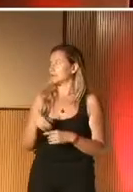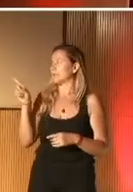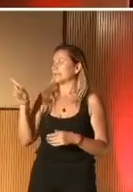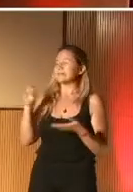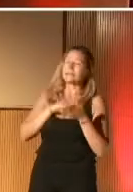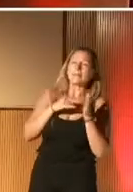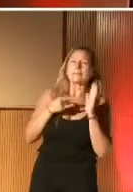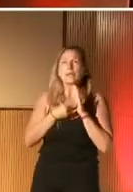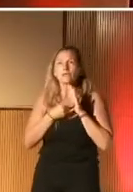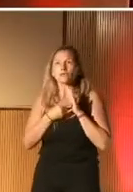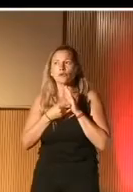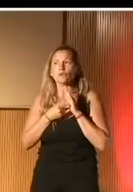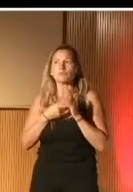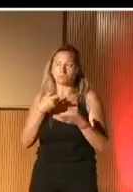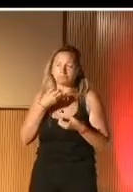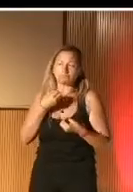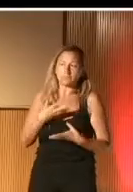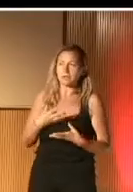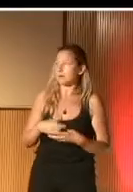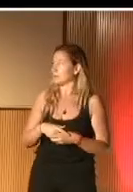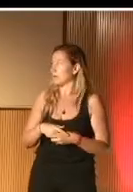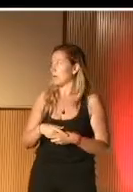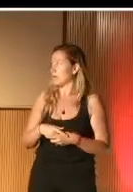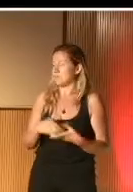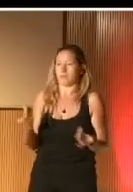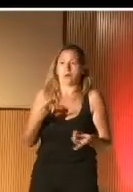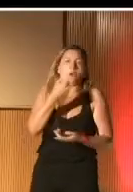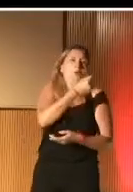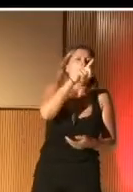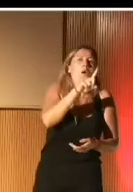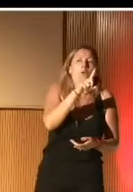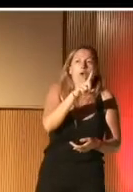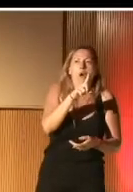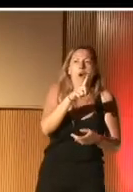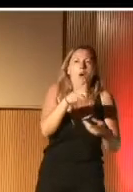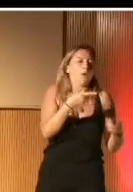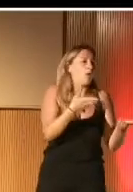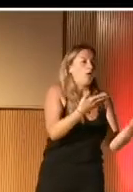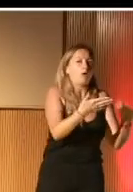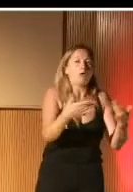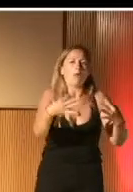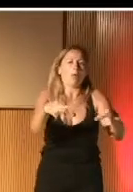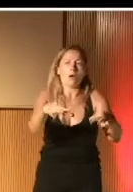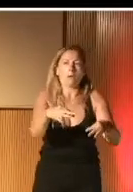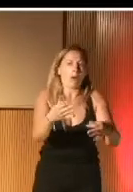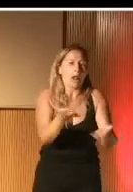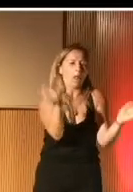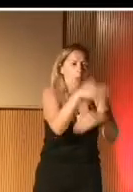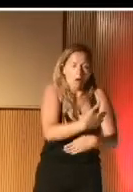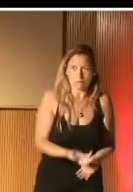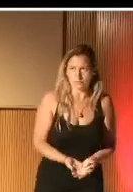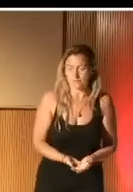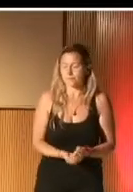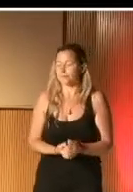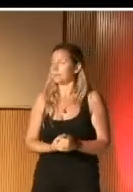en cierto modo, es cierto. ¿Vale? Ninguno tenemos un A1 a mano, normalmente en nuestra casa. Pero claro, con todo